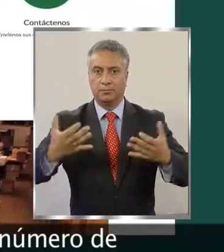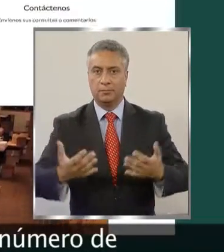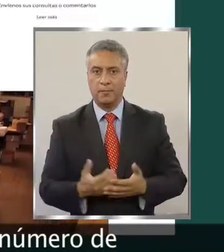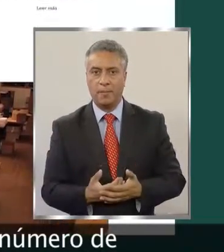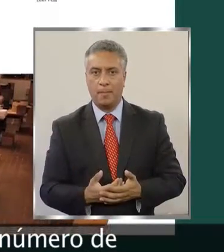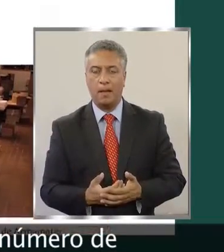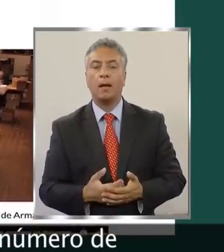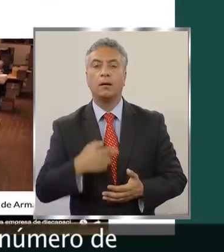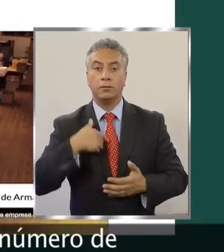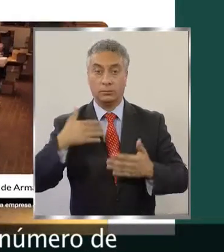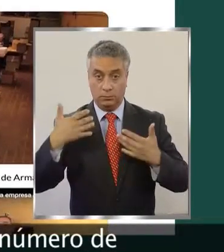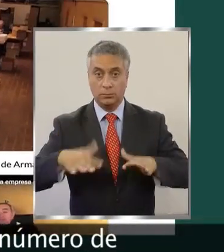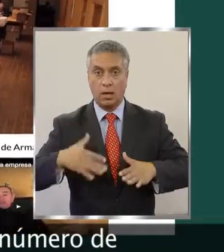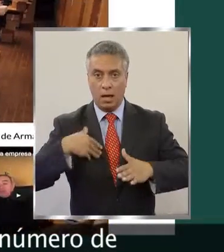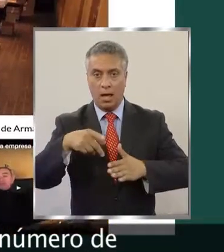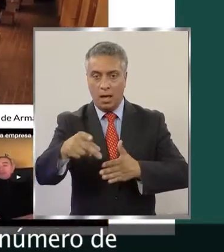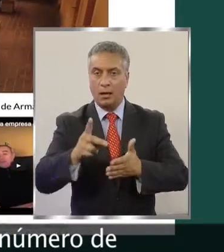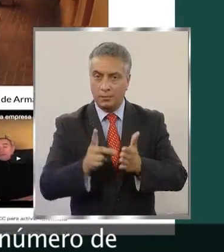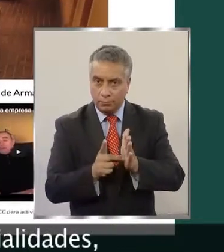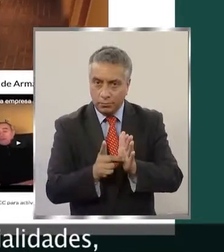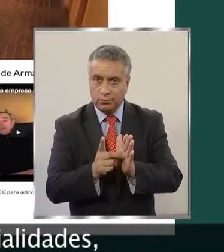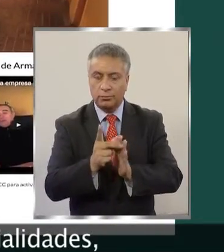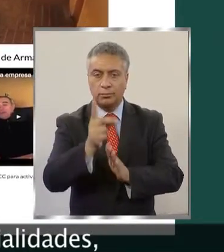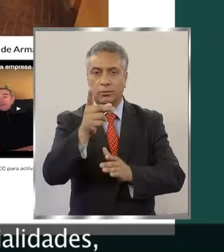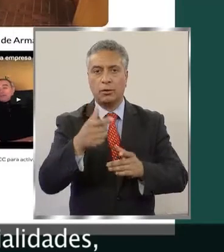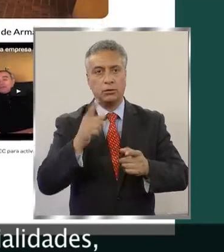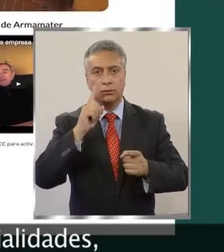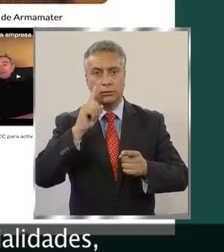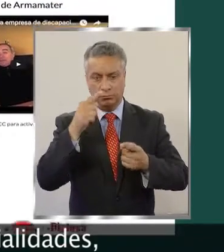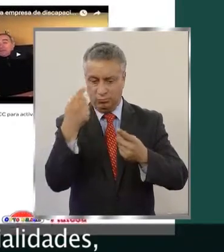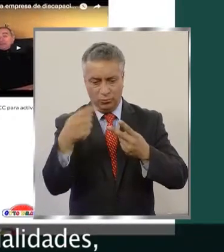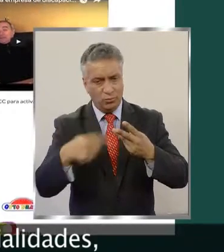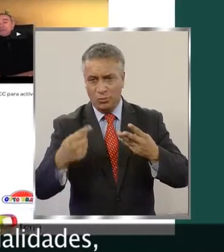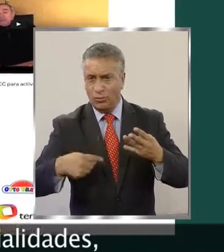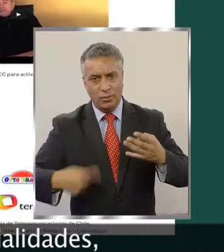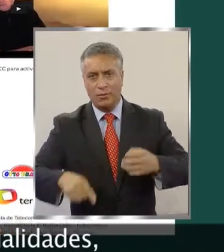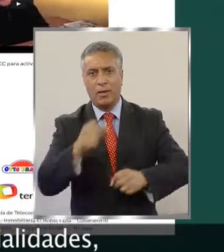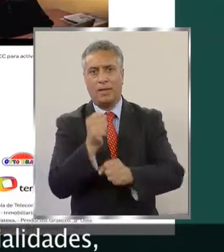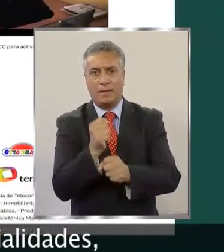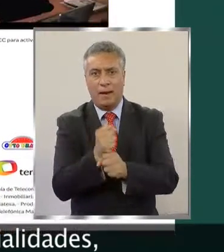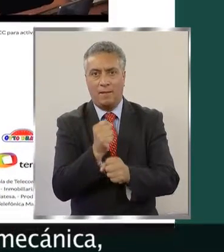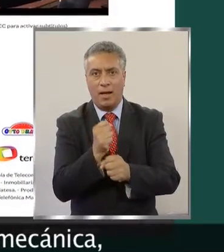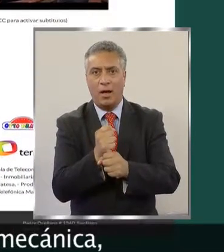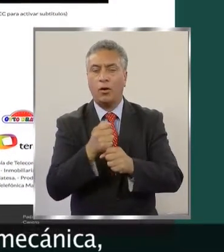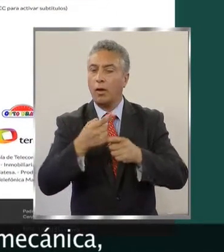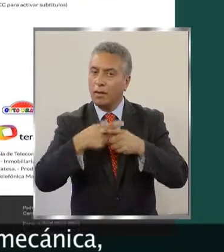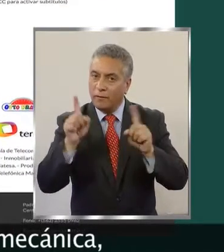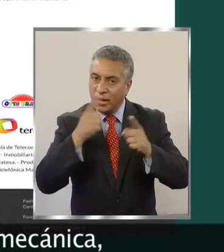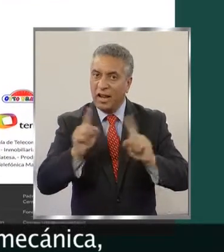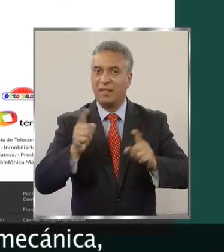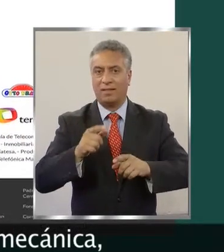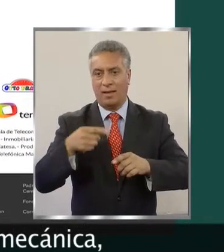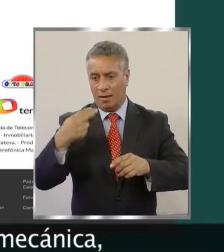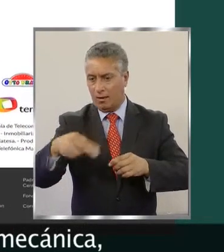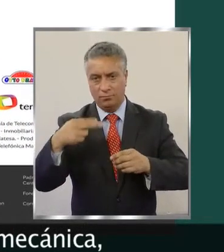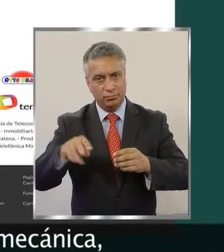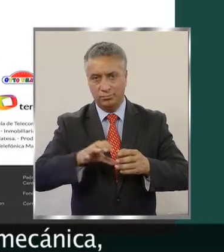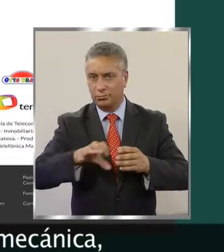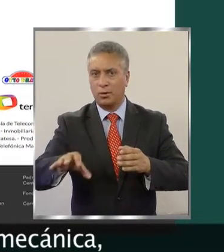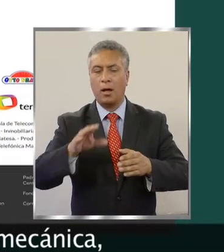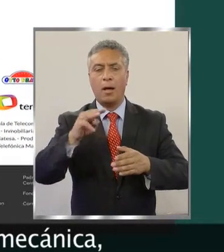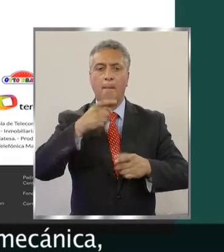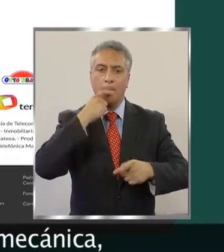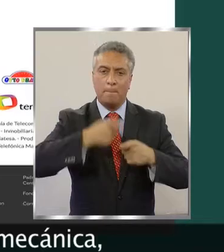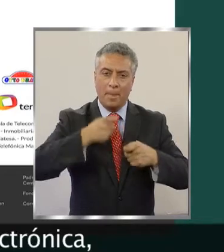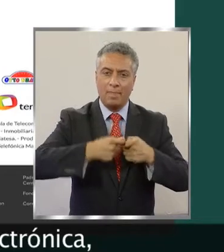Hemos desarrollado un sinnúmero de trabajos en distintas especialidades, distintos rubros, en metal